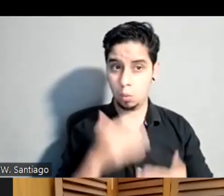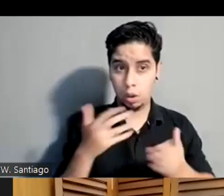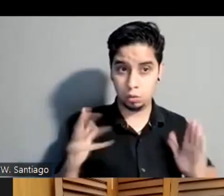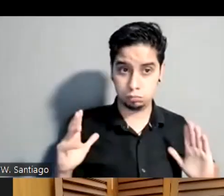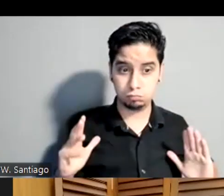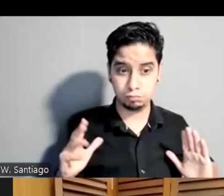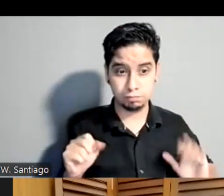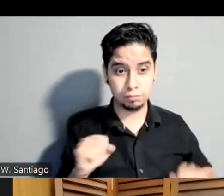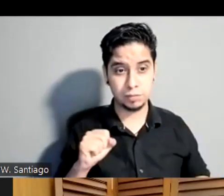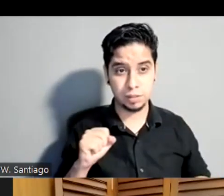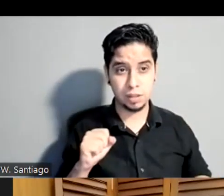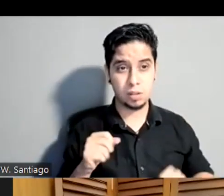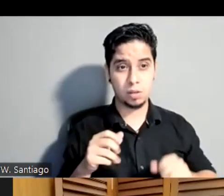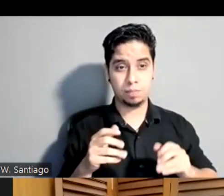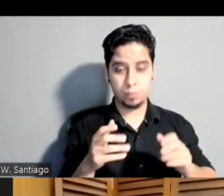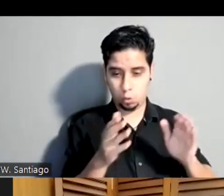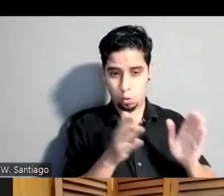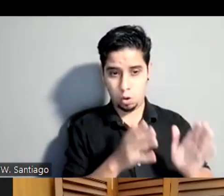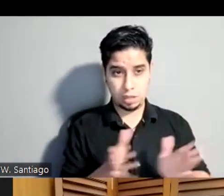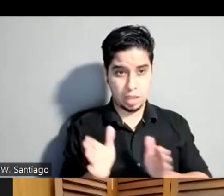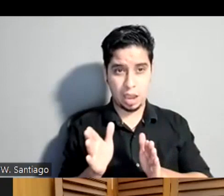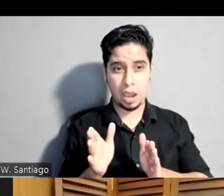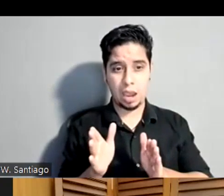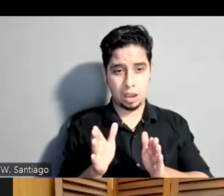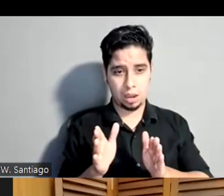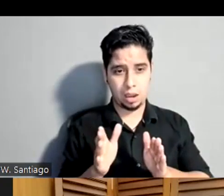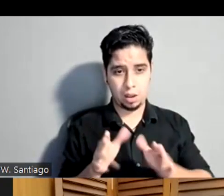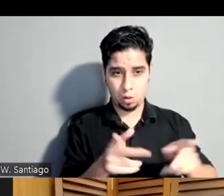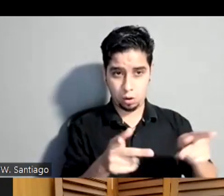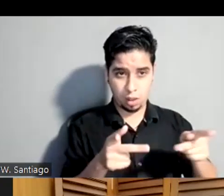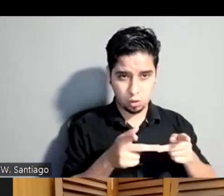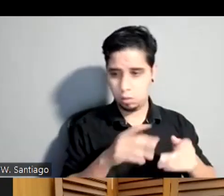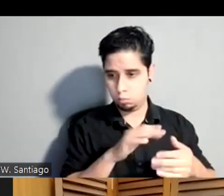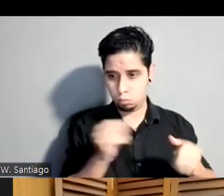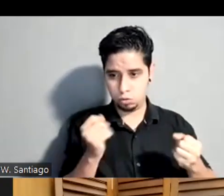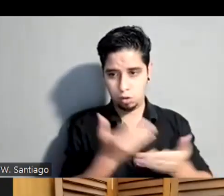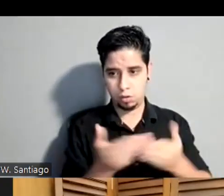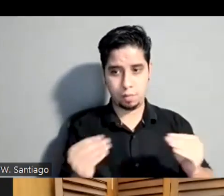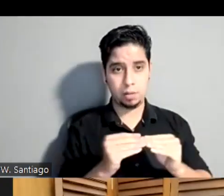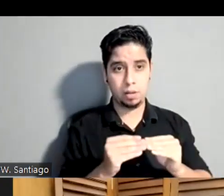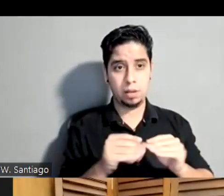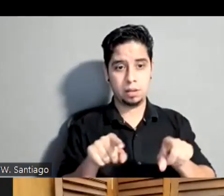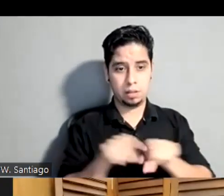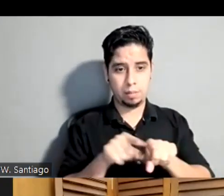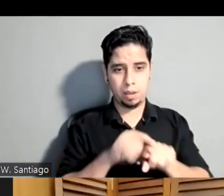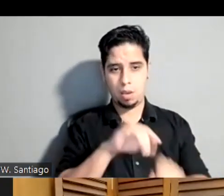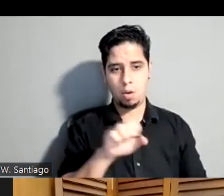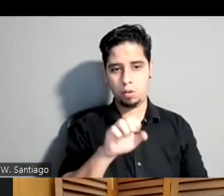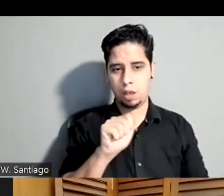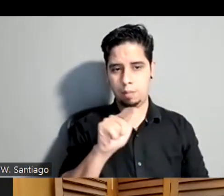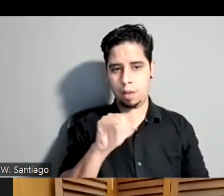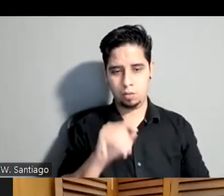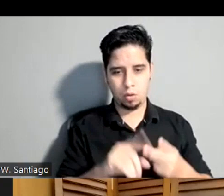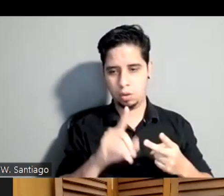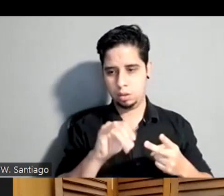De ahí coordiné crew, location y todas esas cosas. Y ahí estuvo también José Armando, Jorge Diepa,